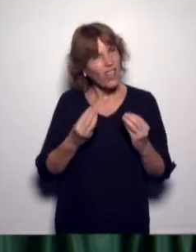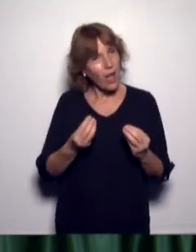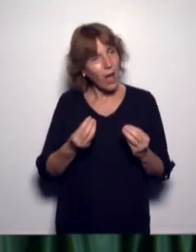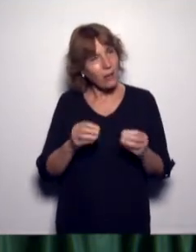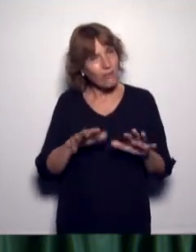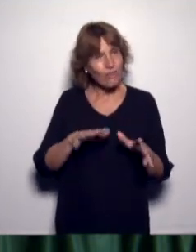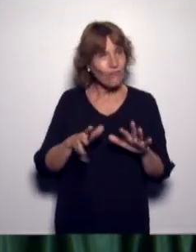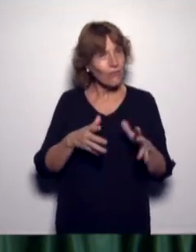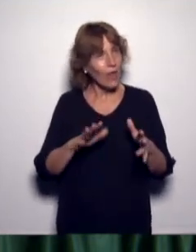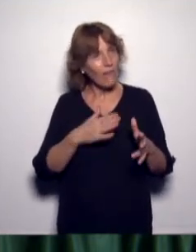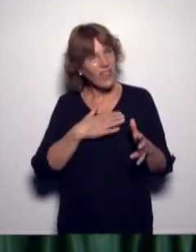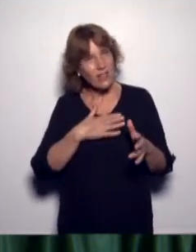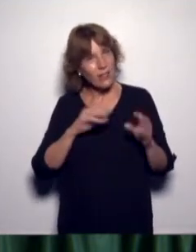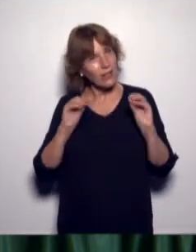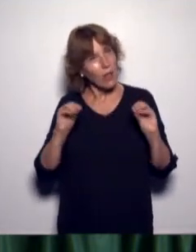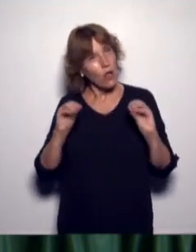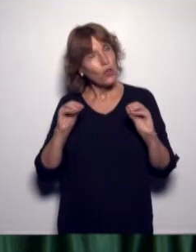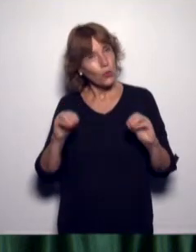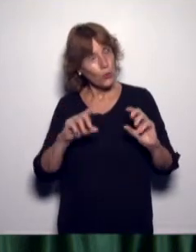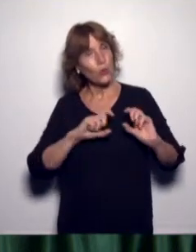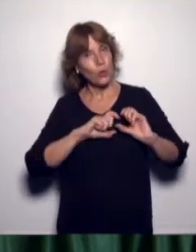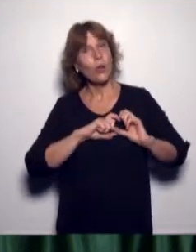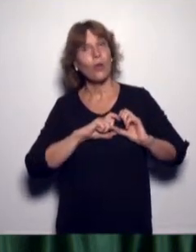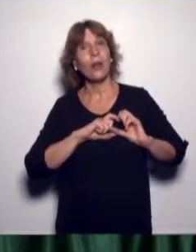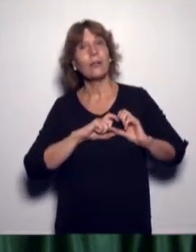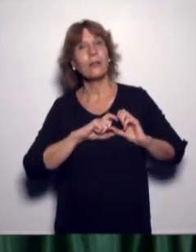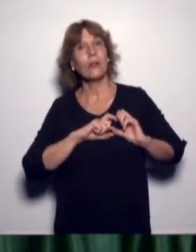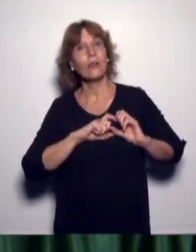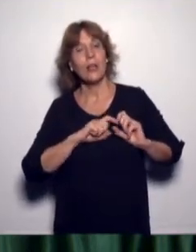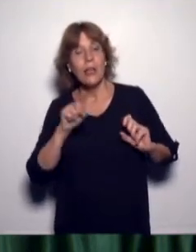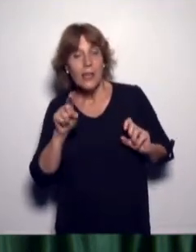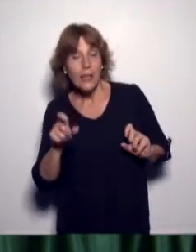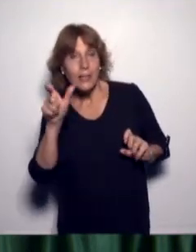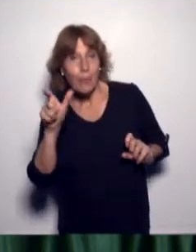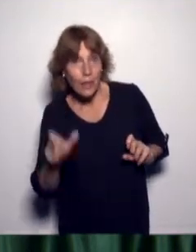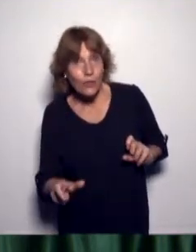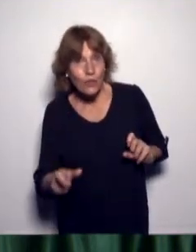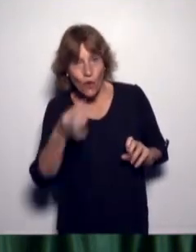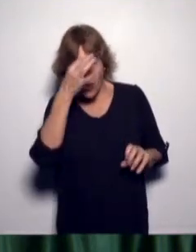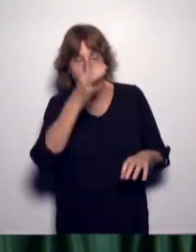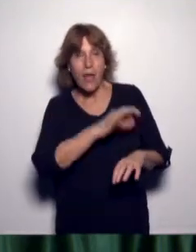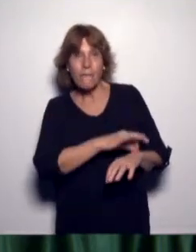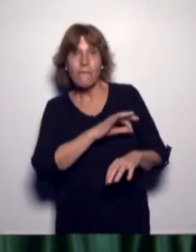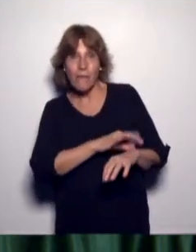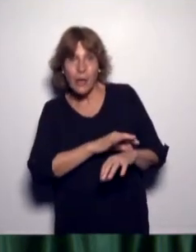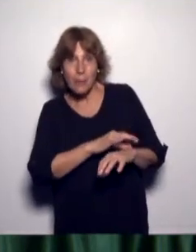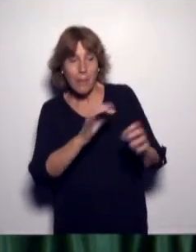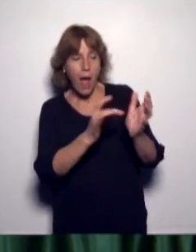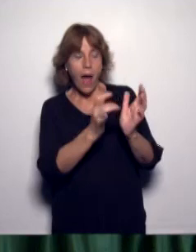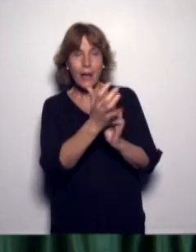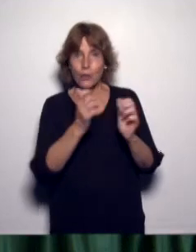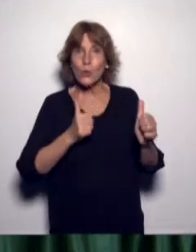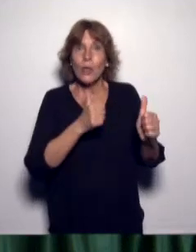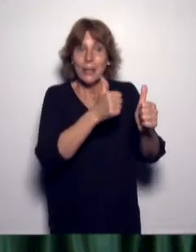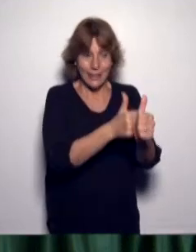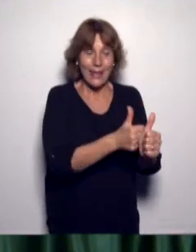Manchados interiormente, me refiero, ¿no? Se acerca a Jesús, cosa que a él le estaba prohibido, para